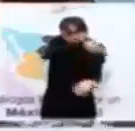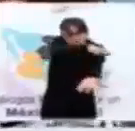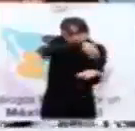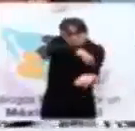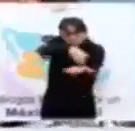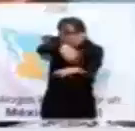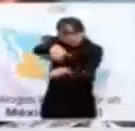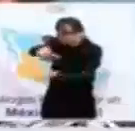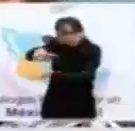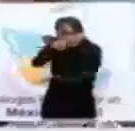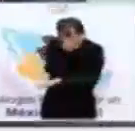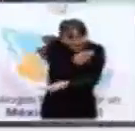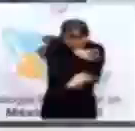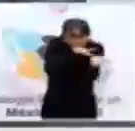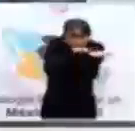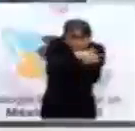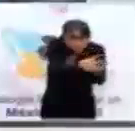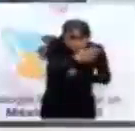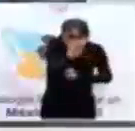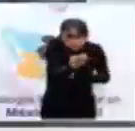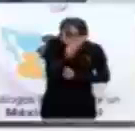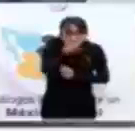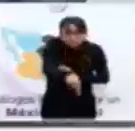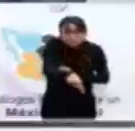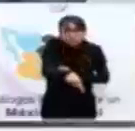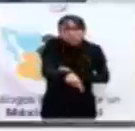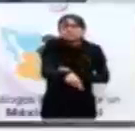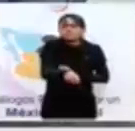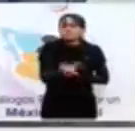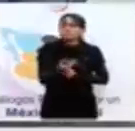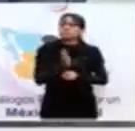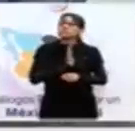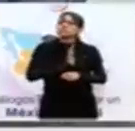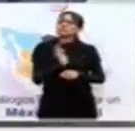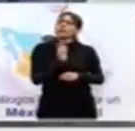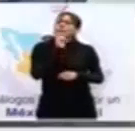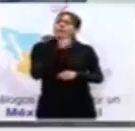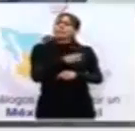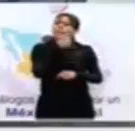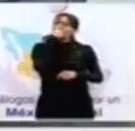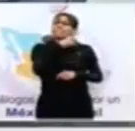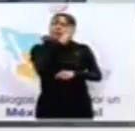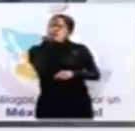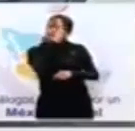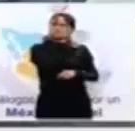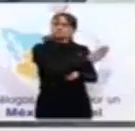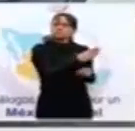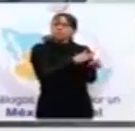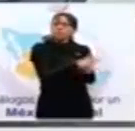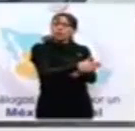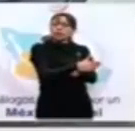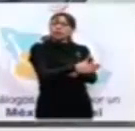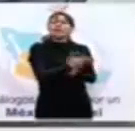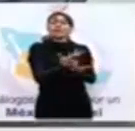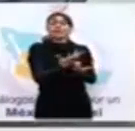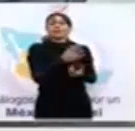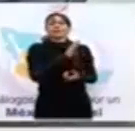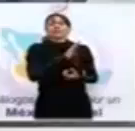que los apoyos que están planteados puedan estar dirigidos realmente a